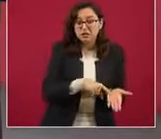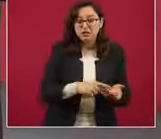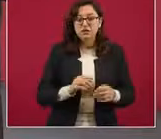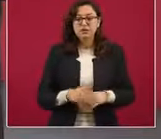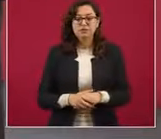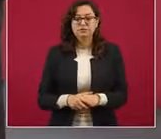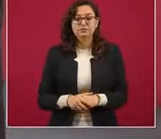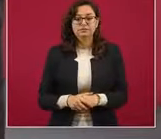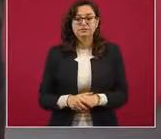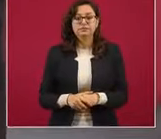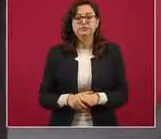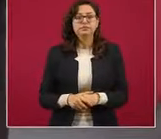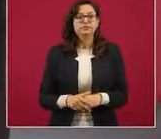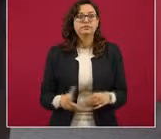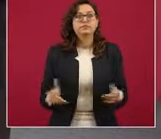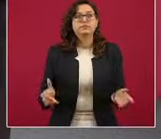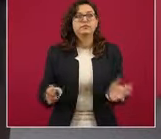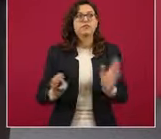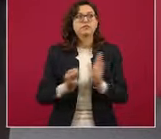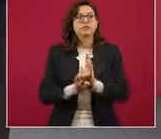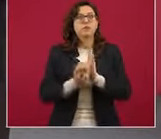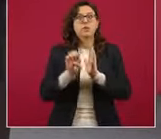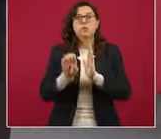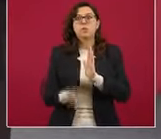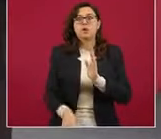ponía ejemplos de notarios públicos